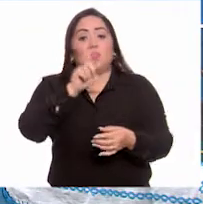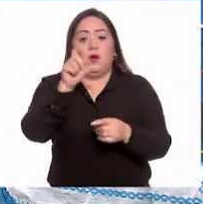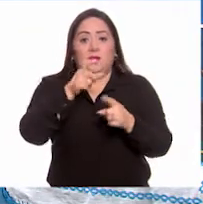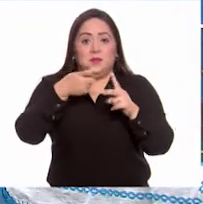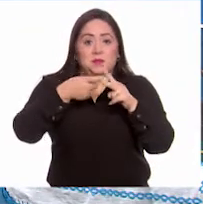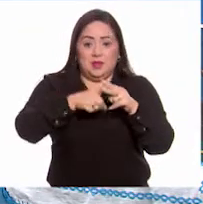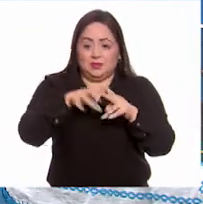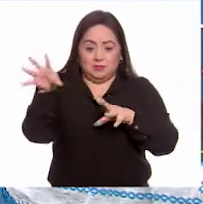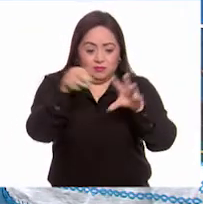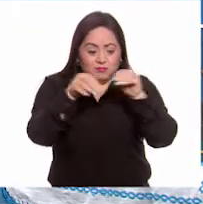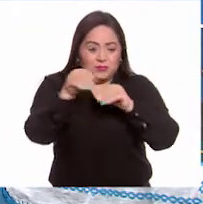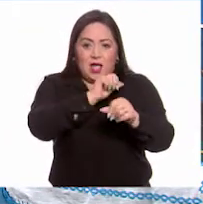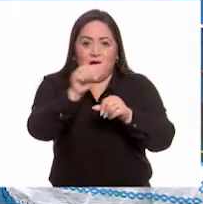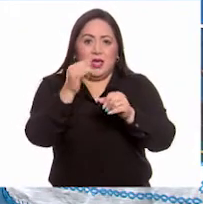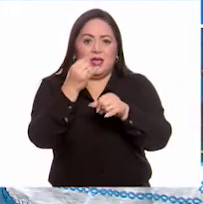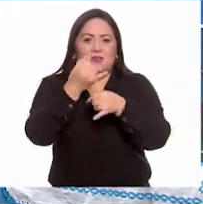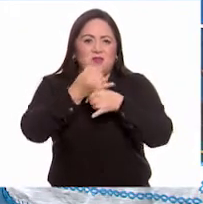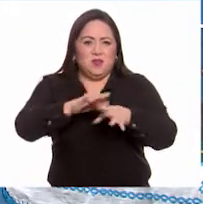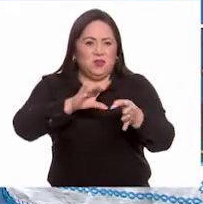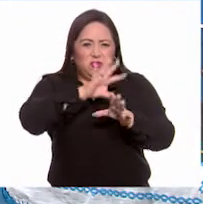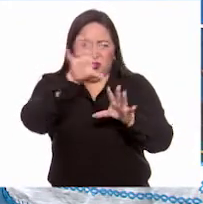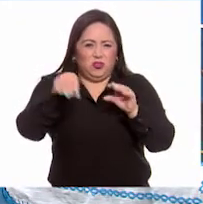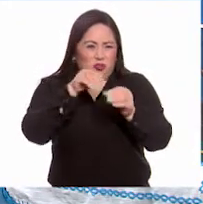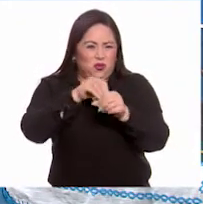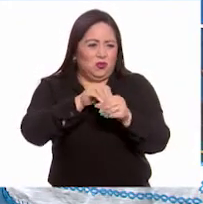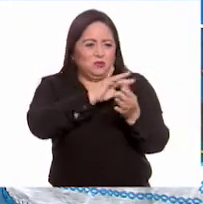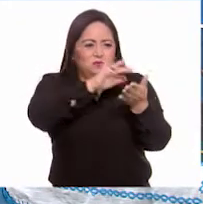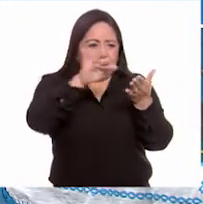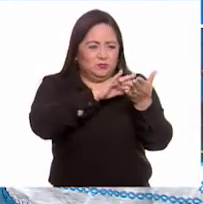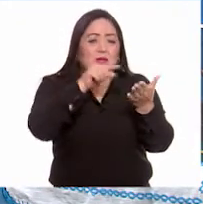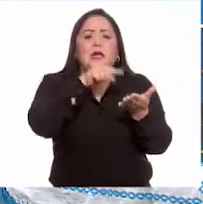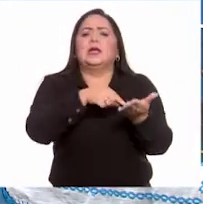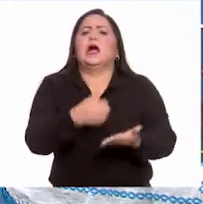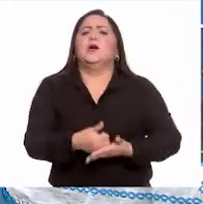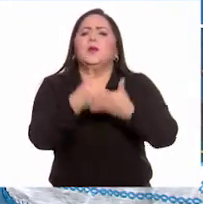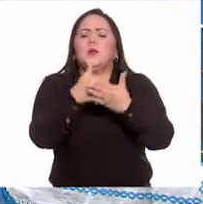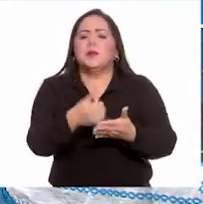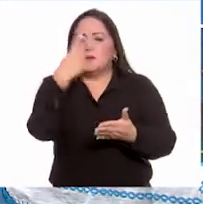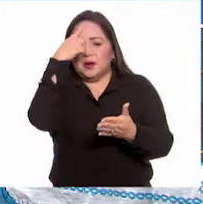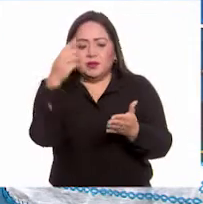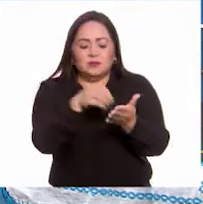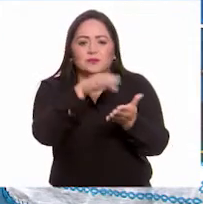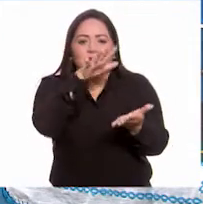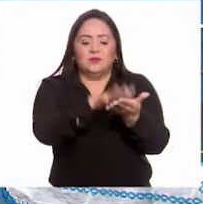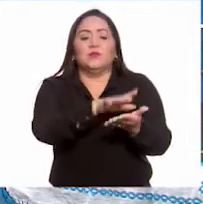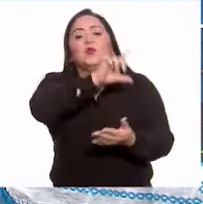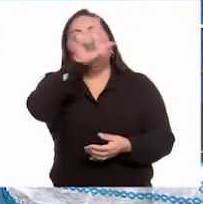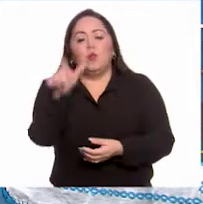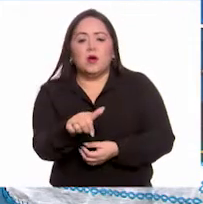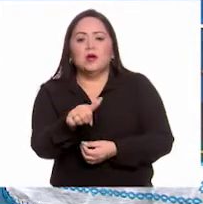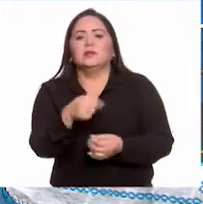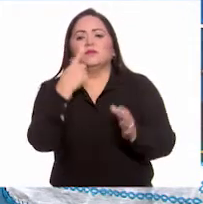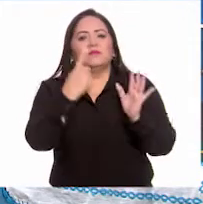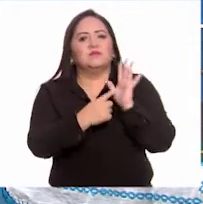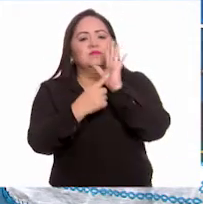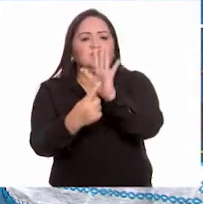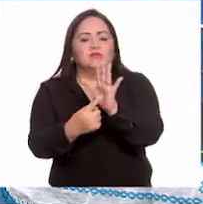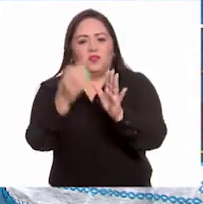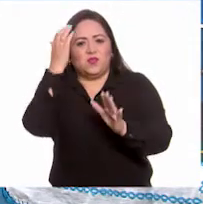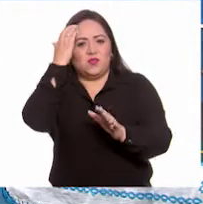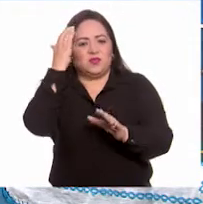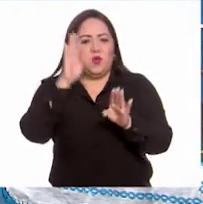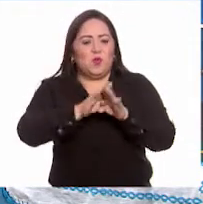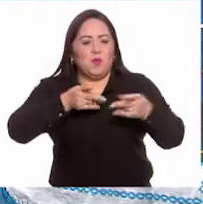de la recopilación o elaboración de textos narrativos que nos ayudarán a registrar y a la vez dar a conocer algunas de